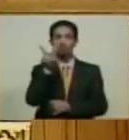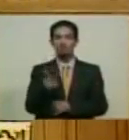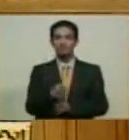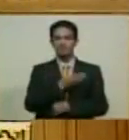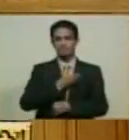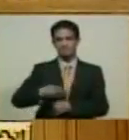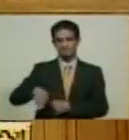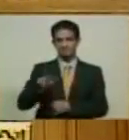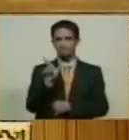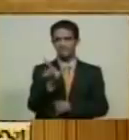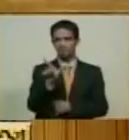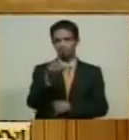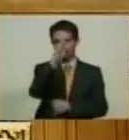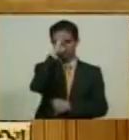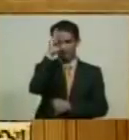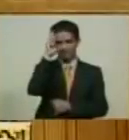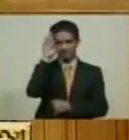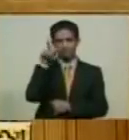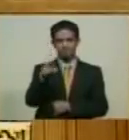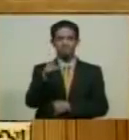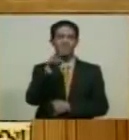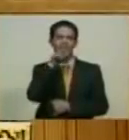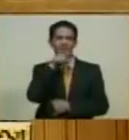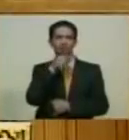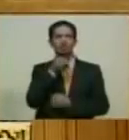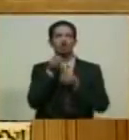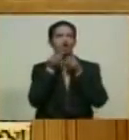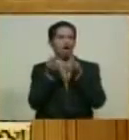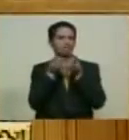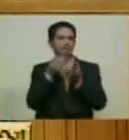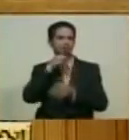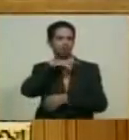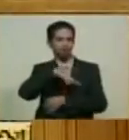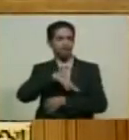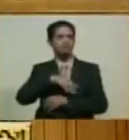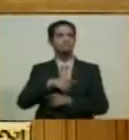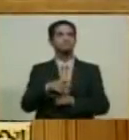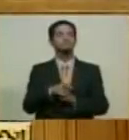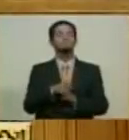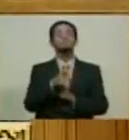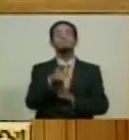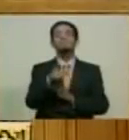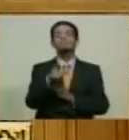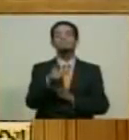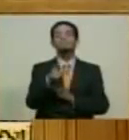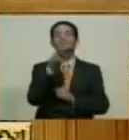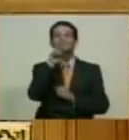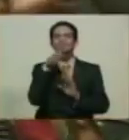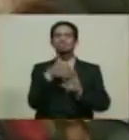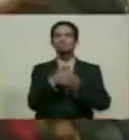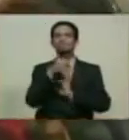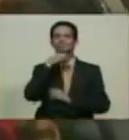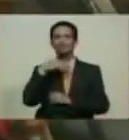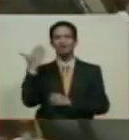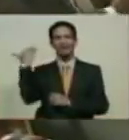Delcy, canciller de la República, y el mundo entero la vio defendiendo esta patria.